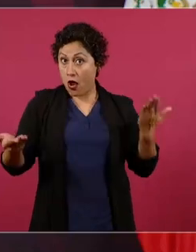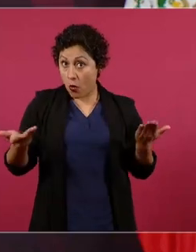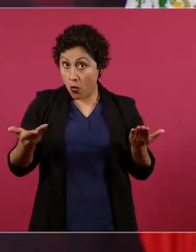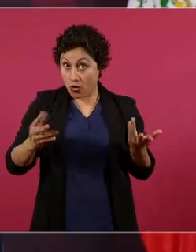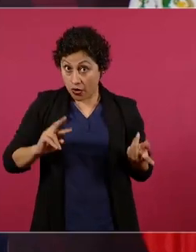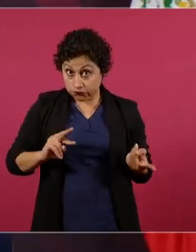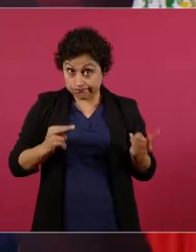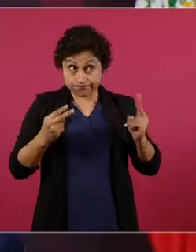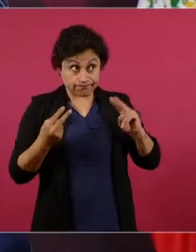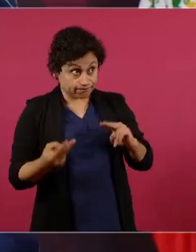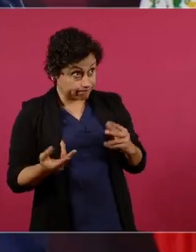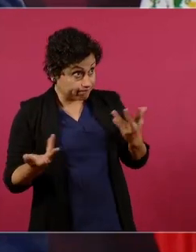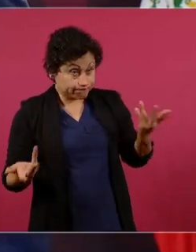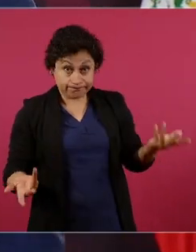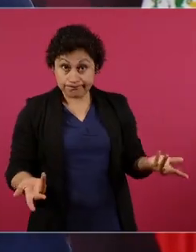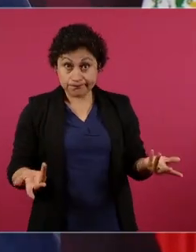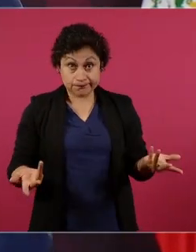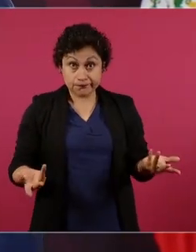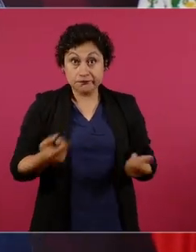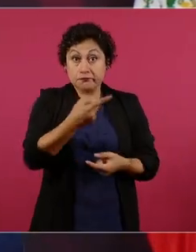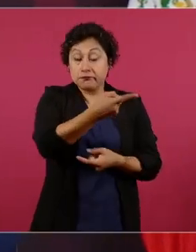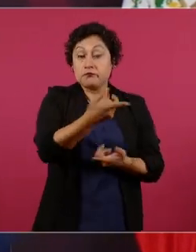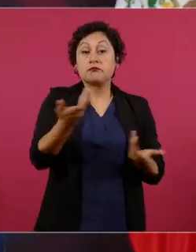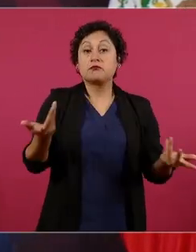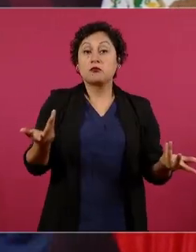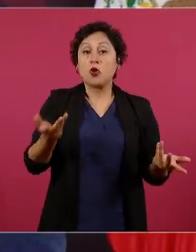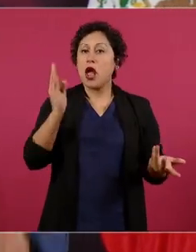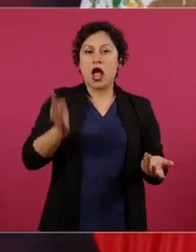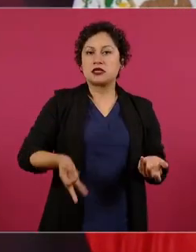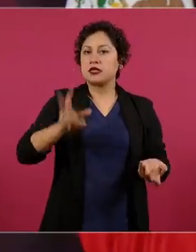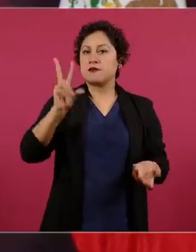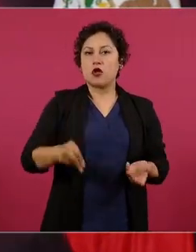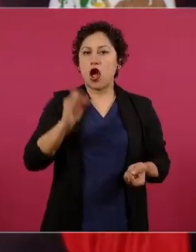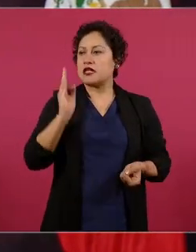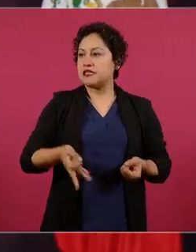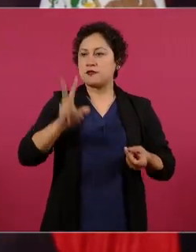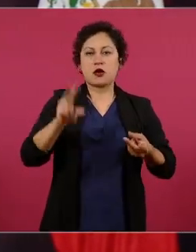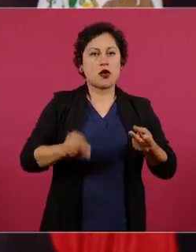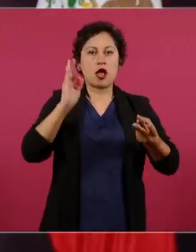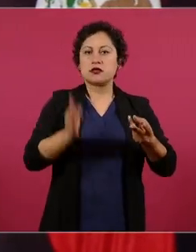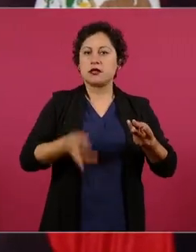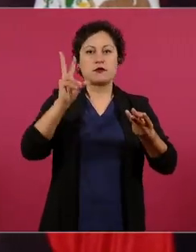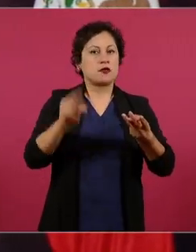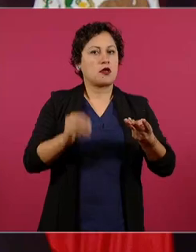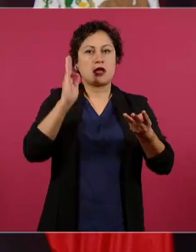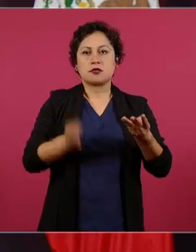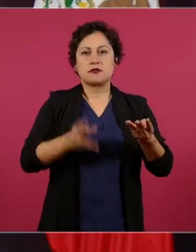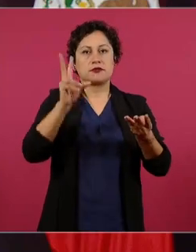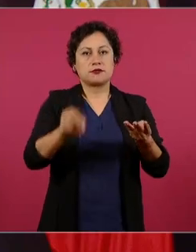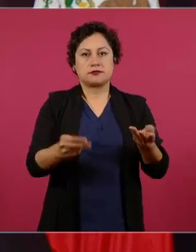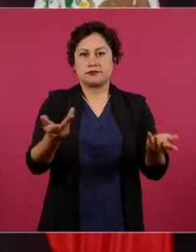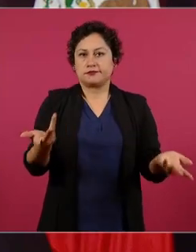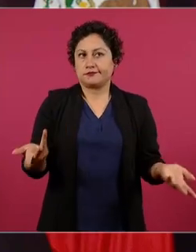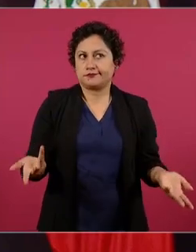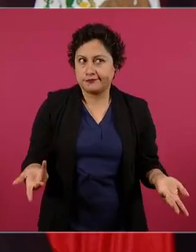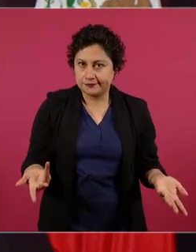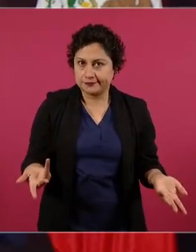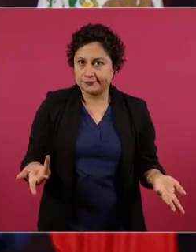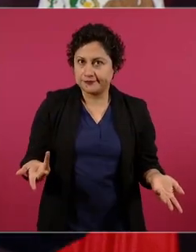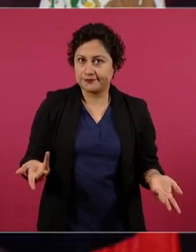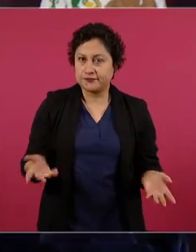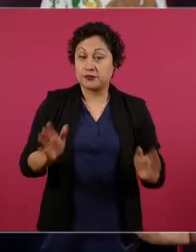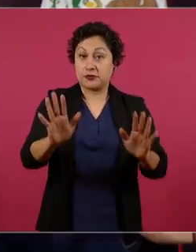Nada, nada, nada, nada, nada, nada. Ya estaba yo contento porque las primeras iniciativas ya las